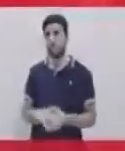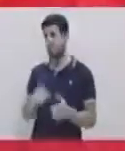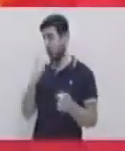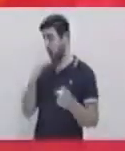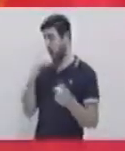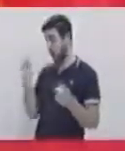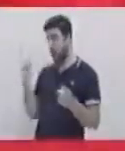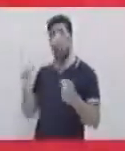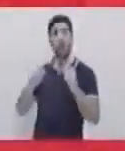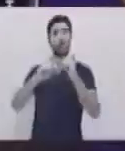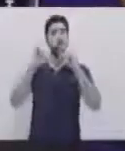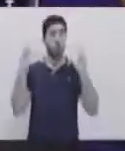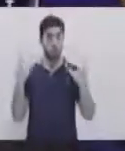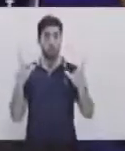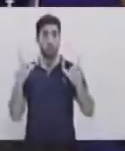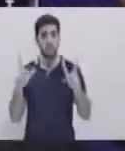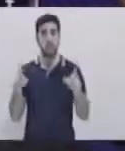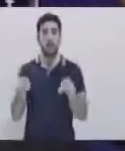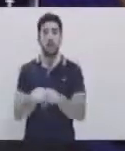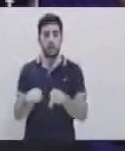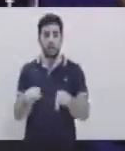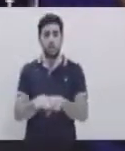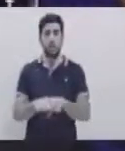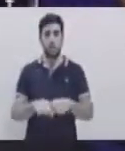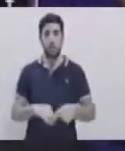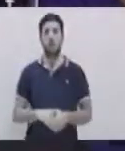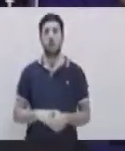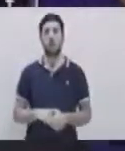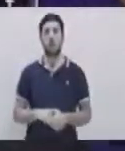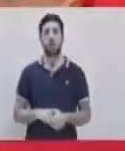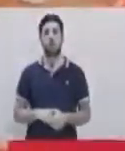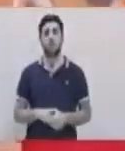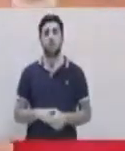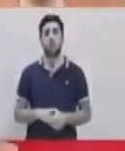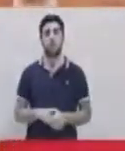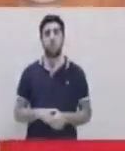De asombro, como la mía. Es una